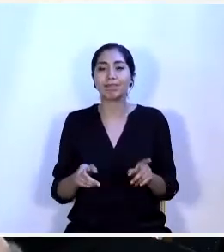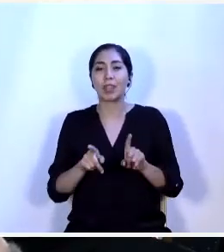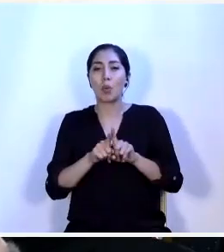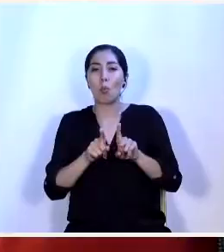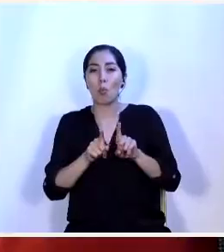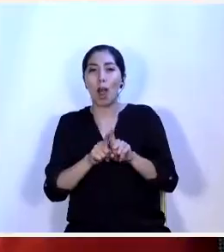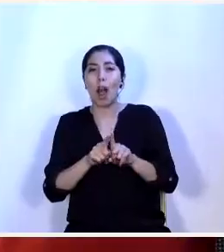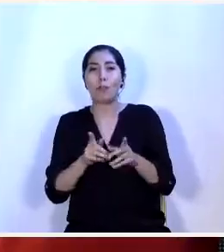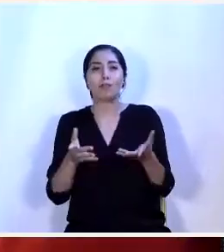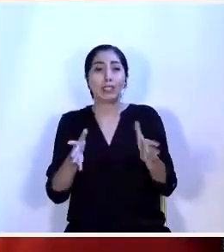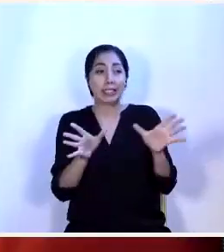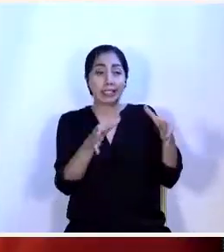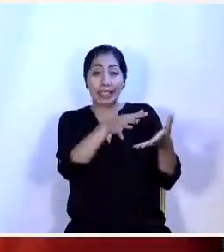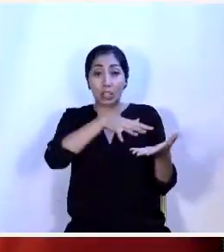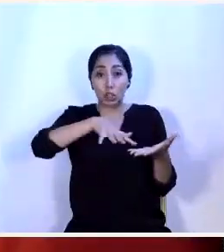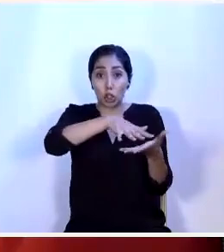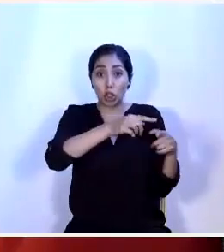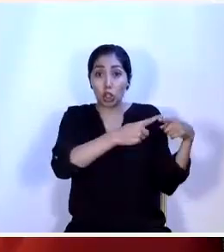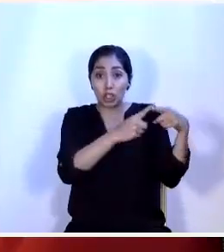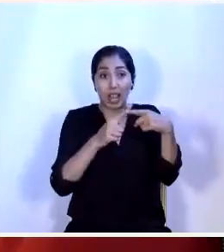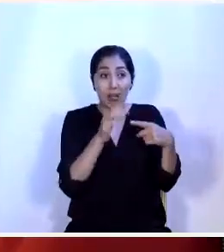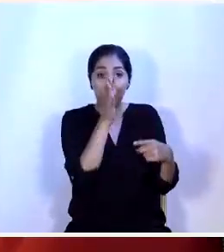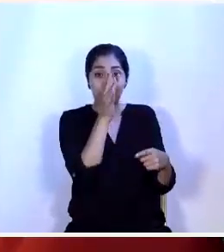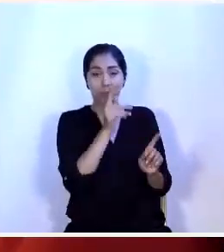caricaturizar a ningún sector social,